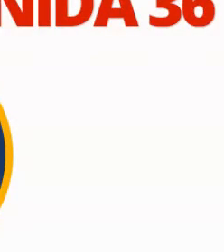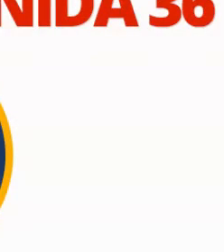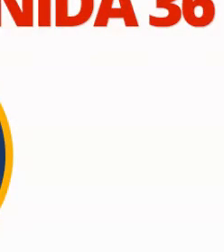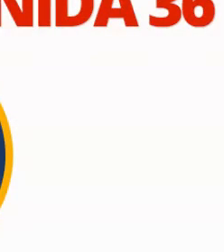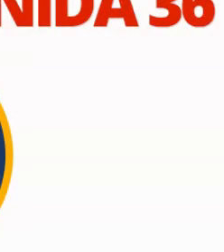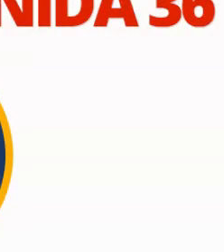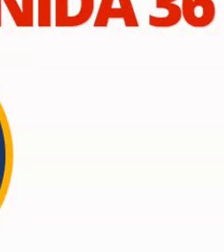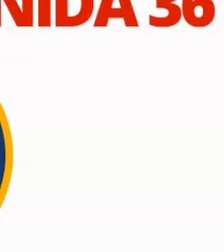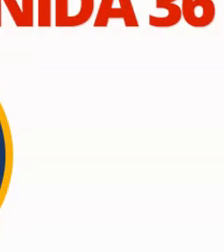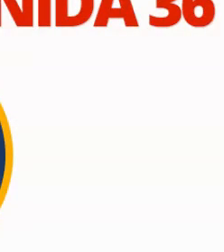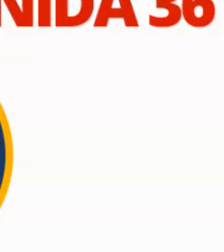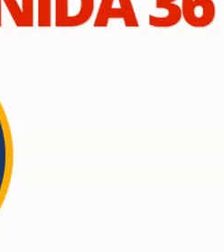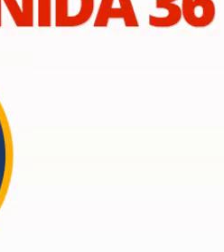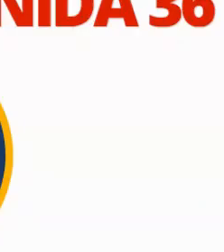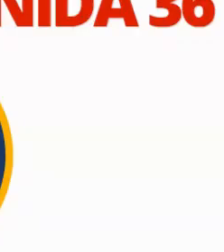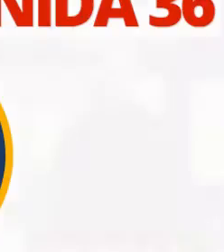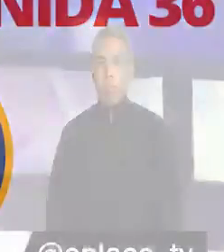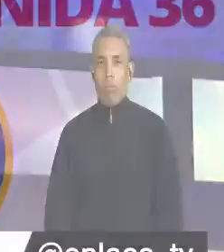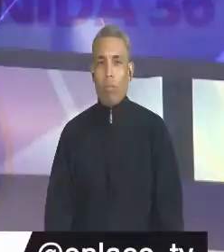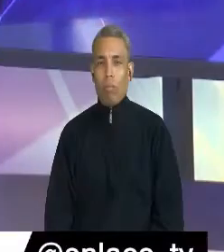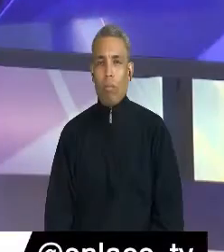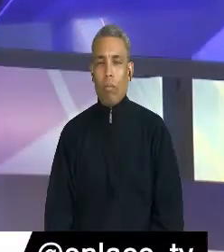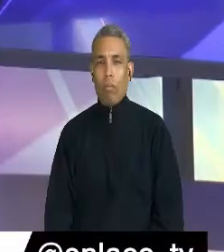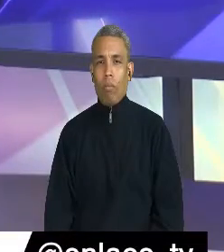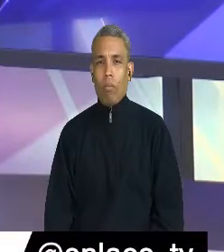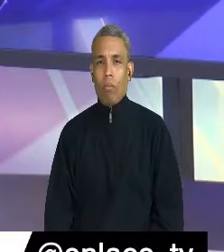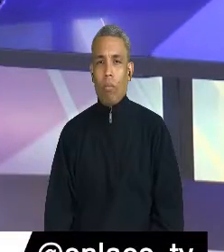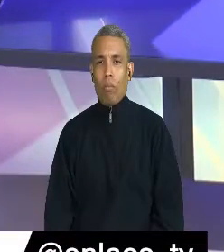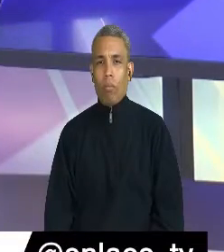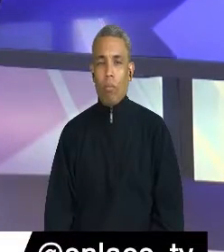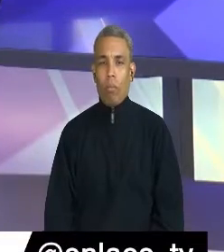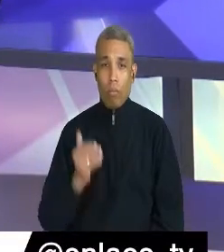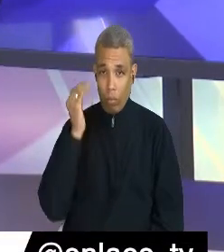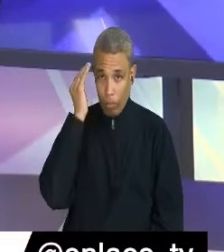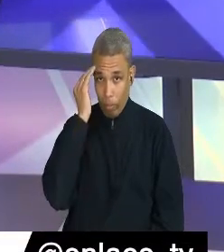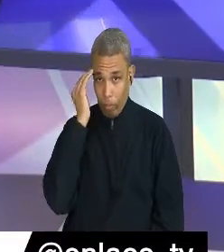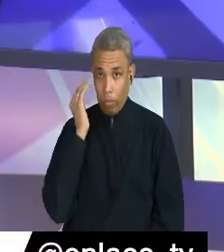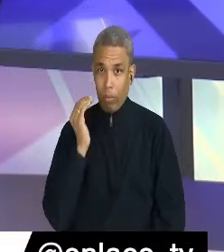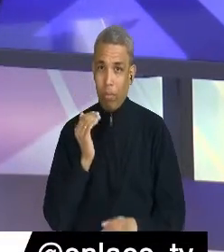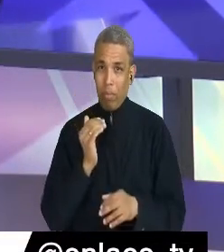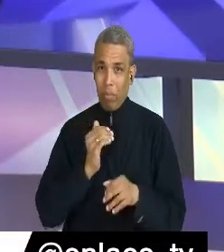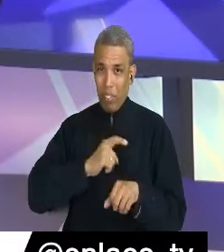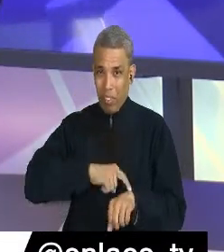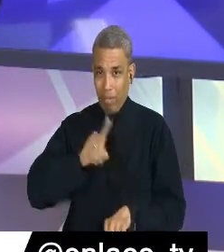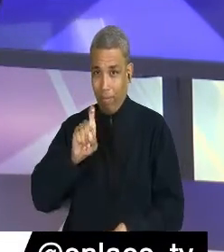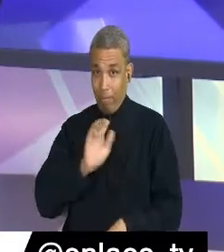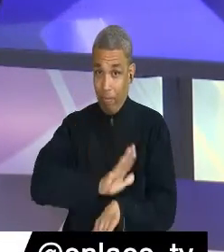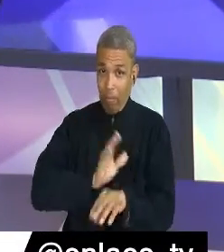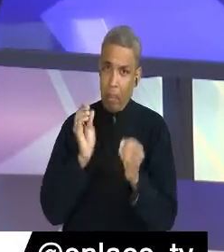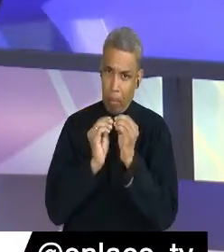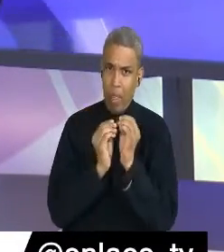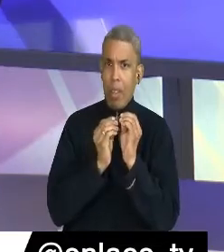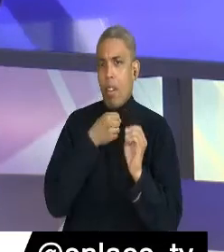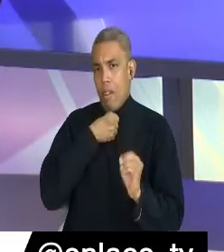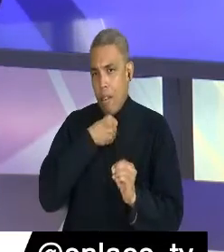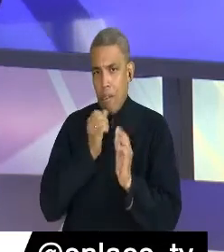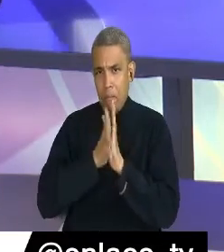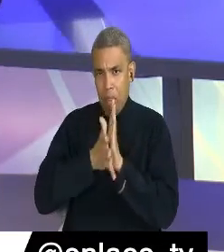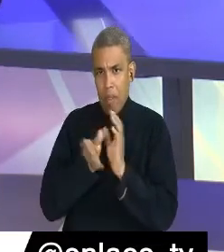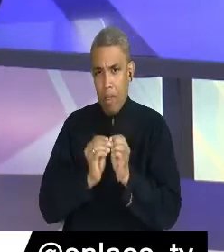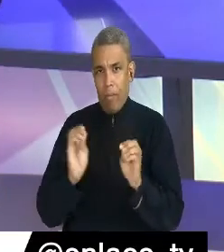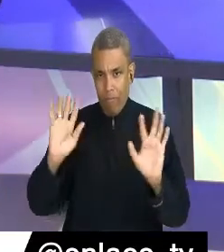nueva sede en la avenida 36 no olviden la próxima cita en las noticias 6 en punto de la tarde con más de lo que usted quiere ver